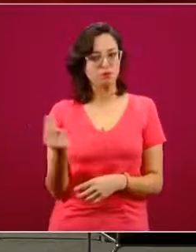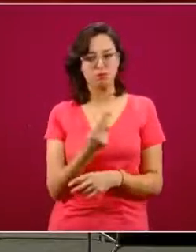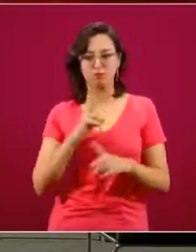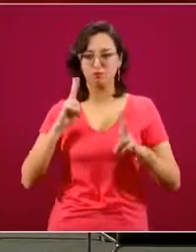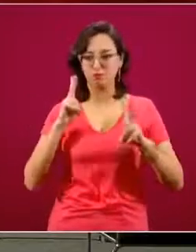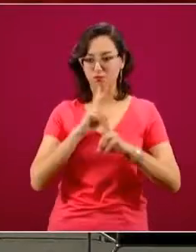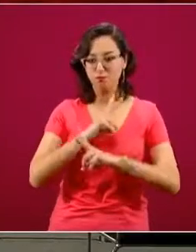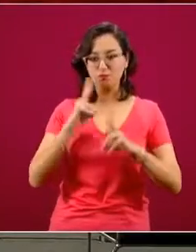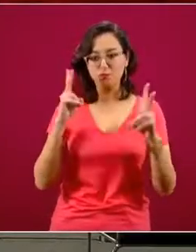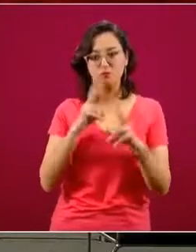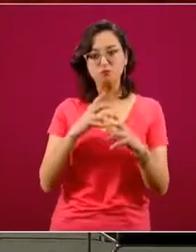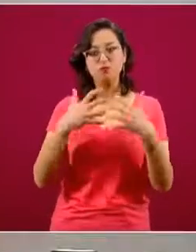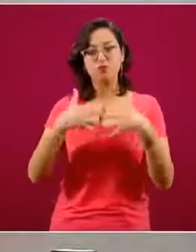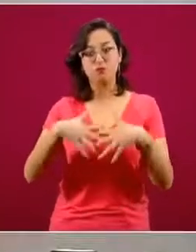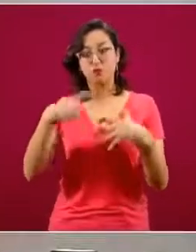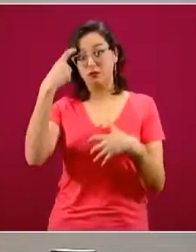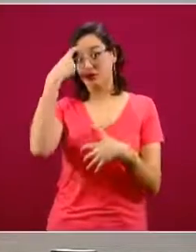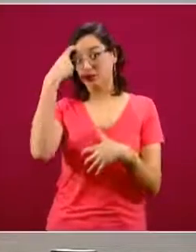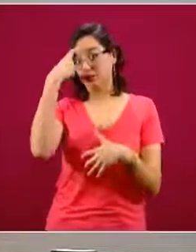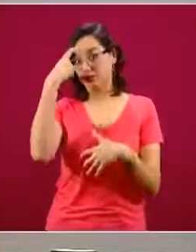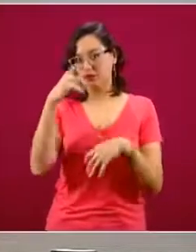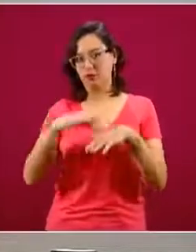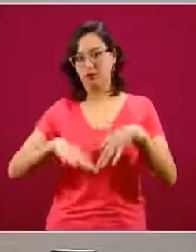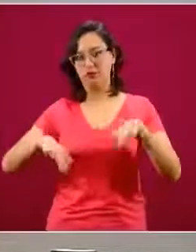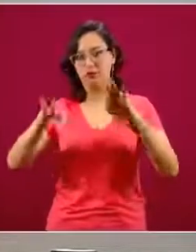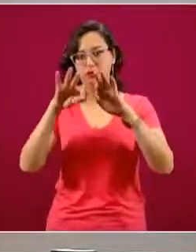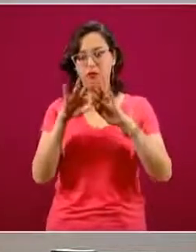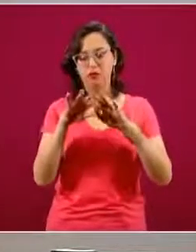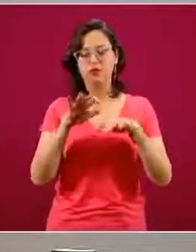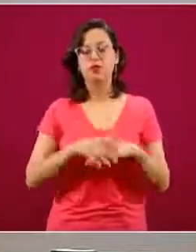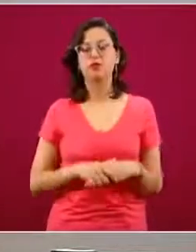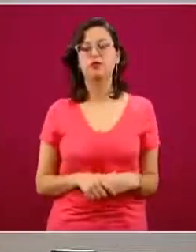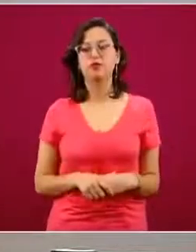para funcionar, en particular el cerebro. Y